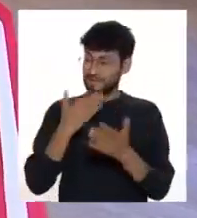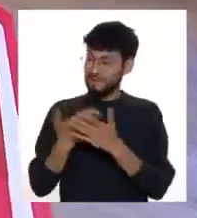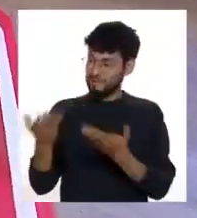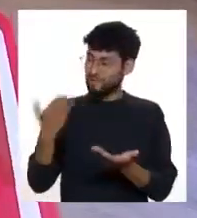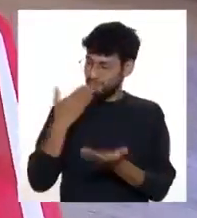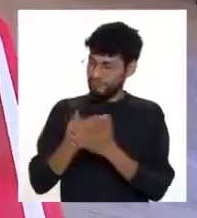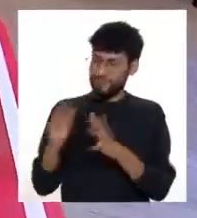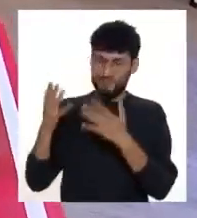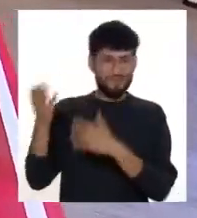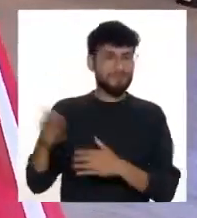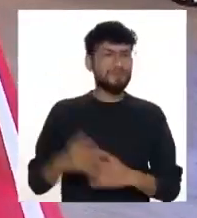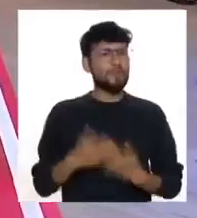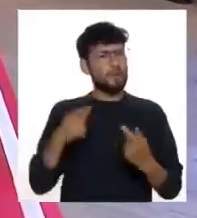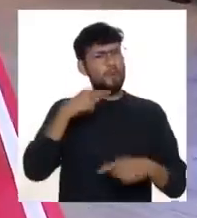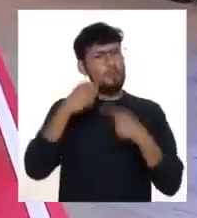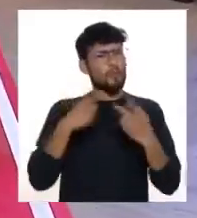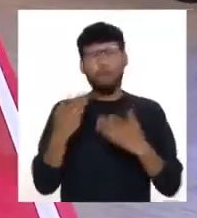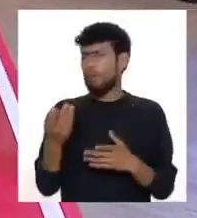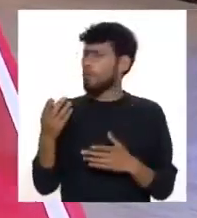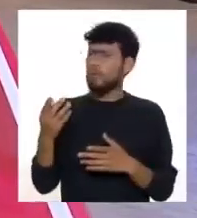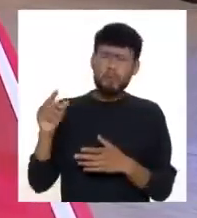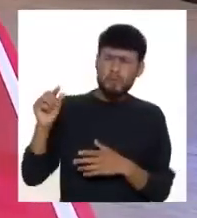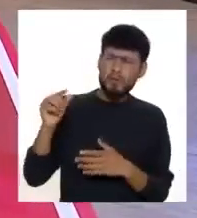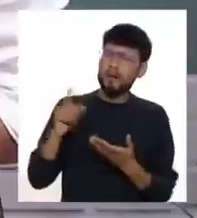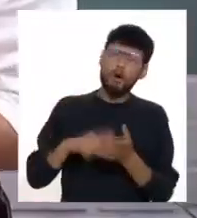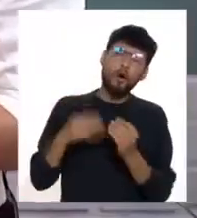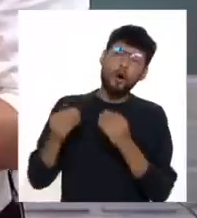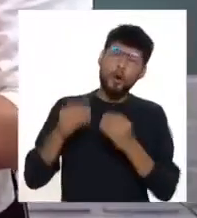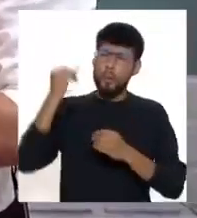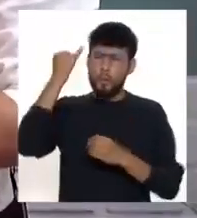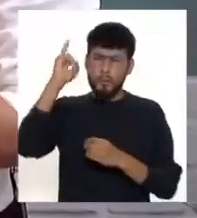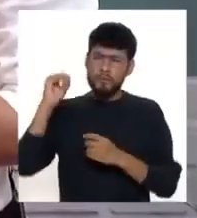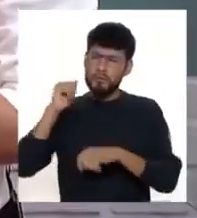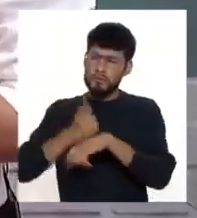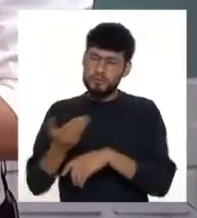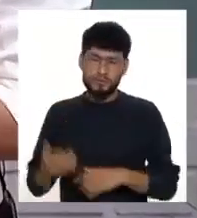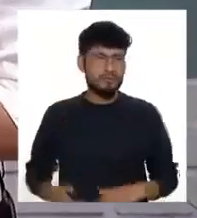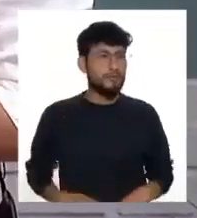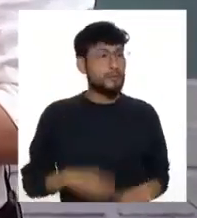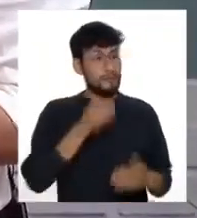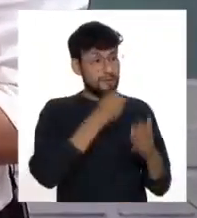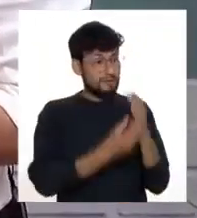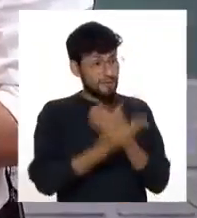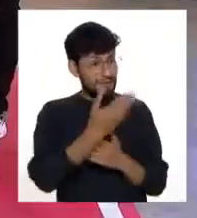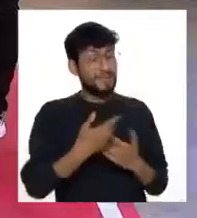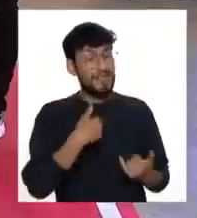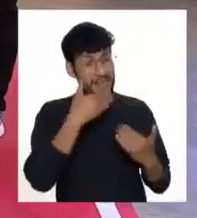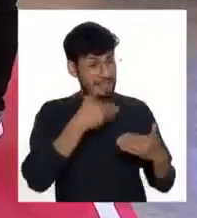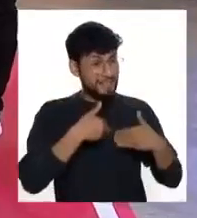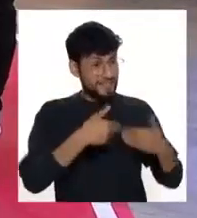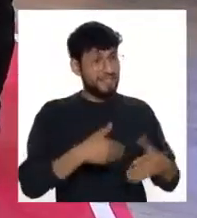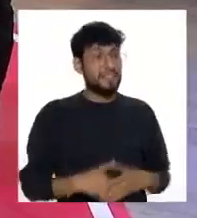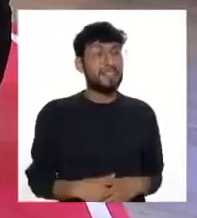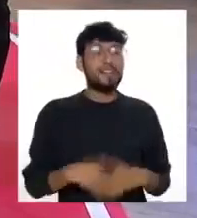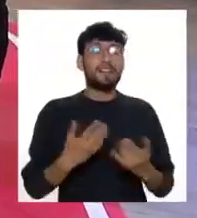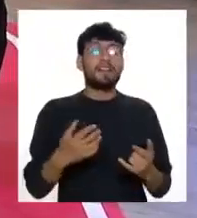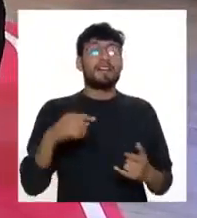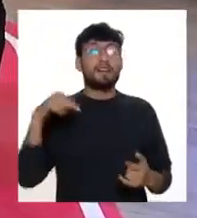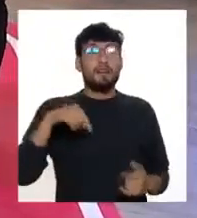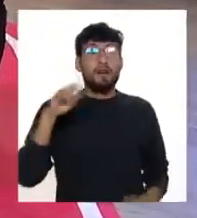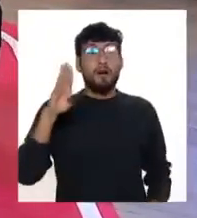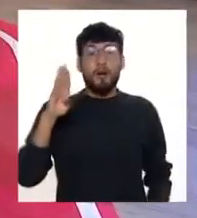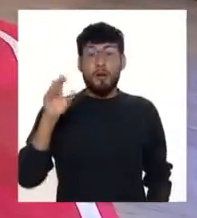merecido su aplauso cuéntenos un poquito por favor Cómo nace esta iniciativa Buenos días Muchas gracias por la invitación Bueno bambo